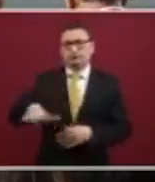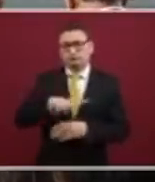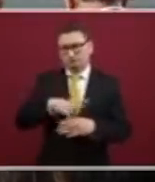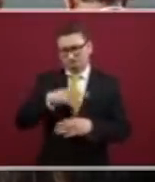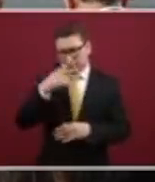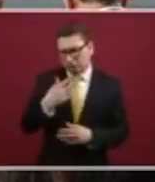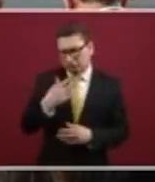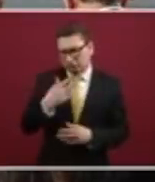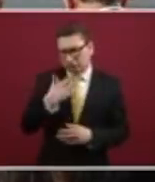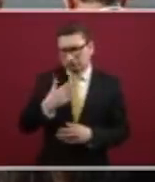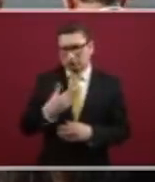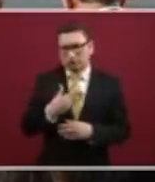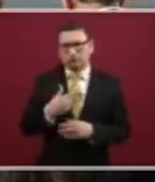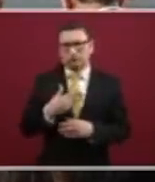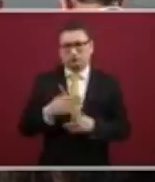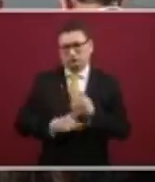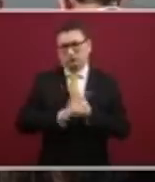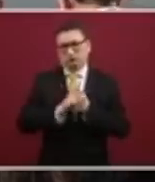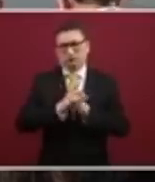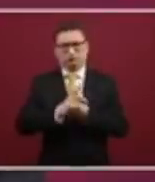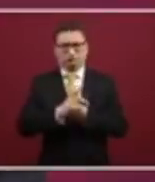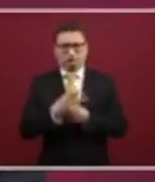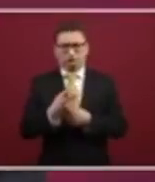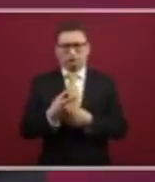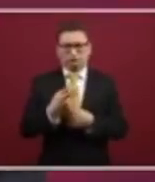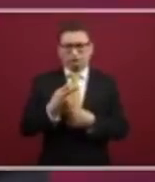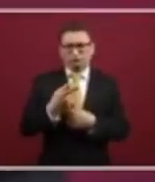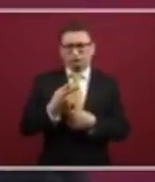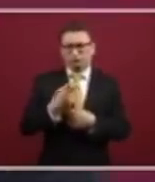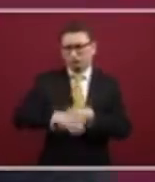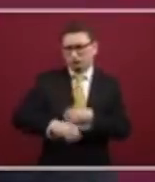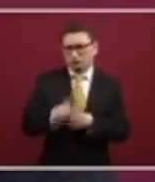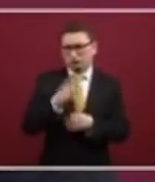No afecta en nada.